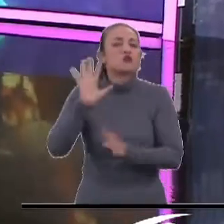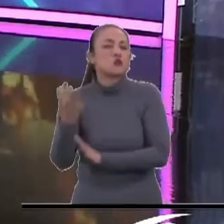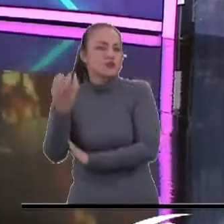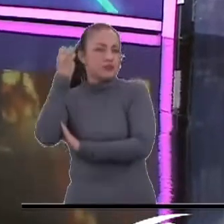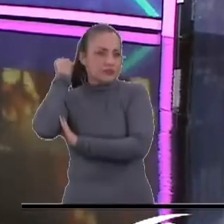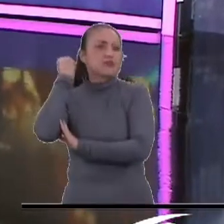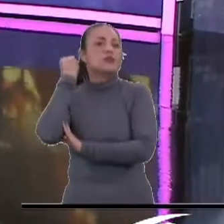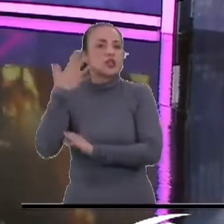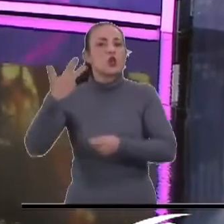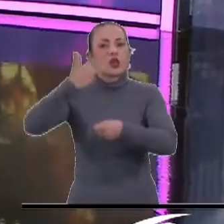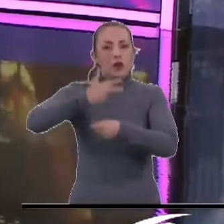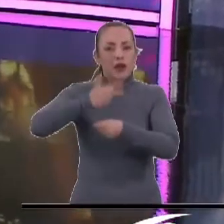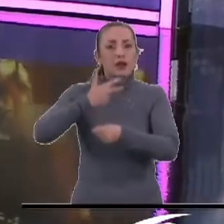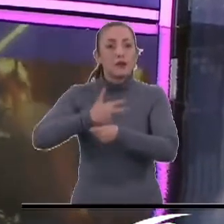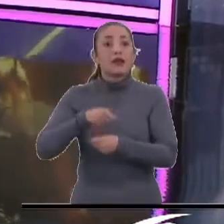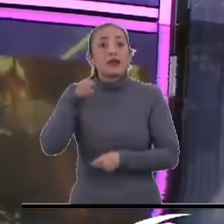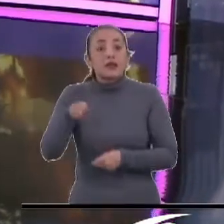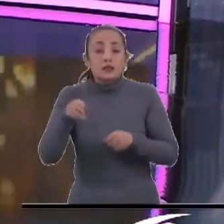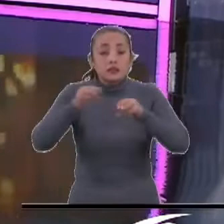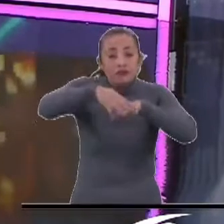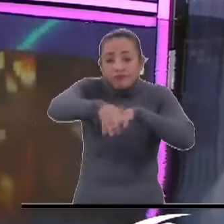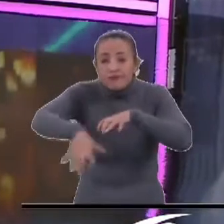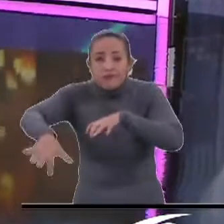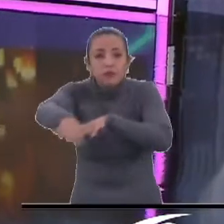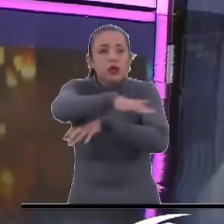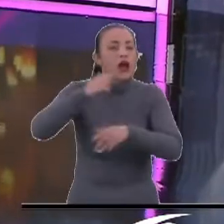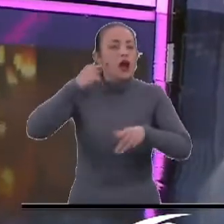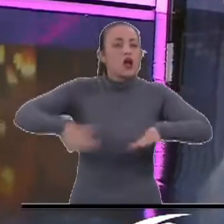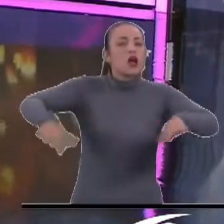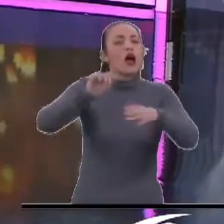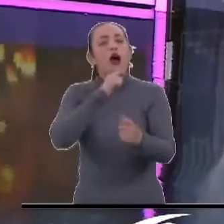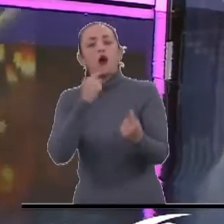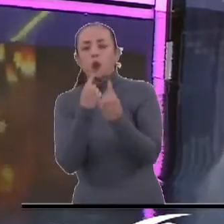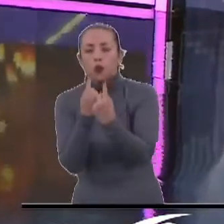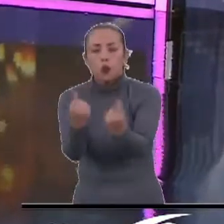ruinas capuchinas, cantó sus canciones rodeado de 5 mil velas. Feliz tarde y un abrazo.